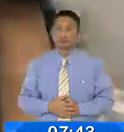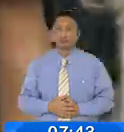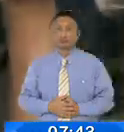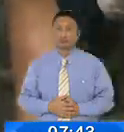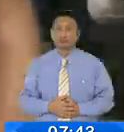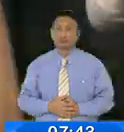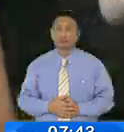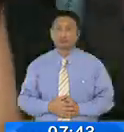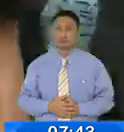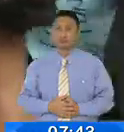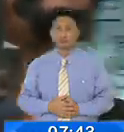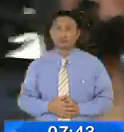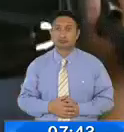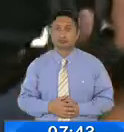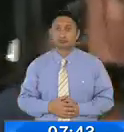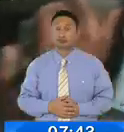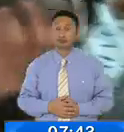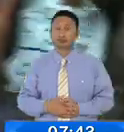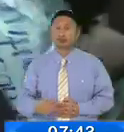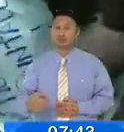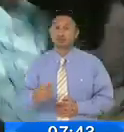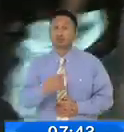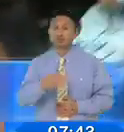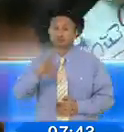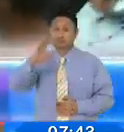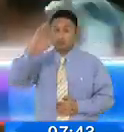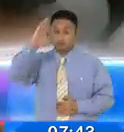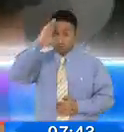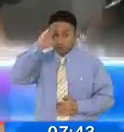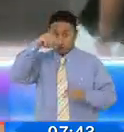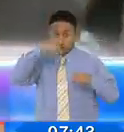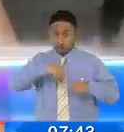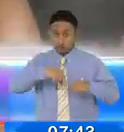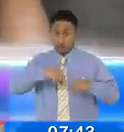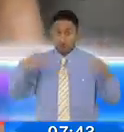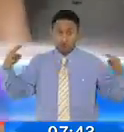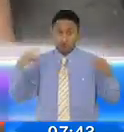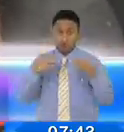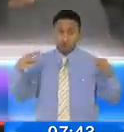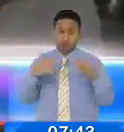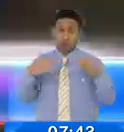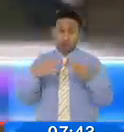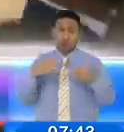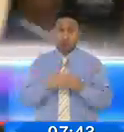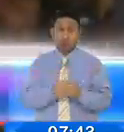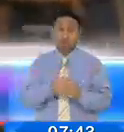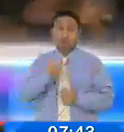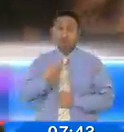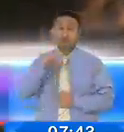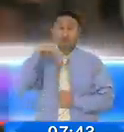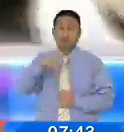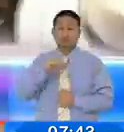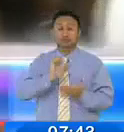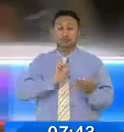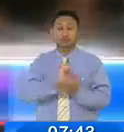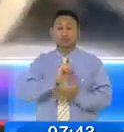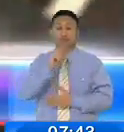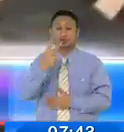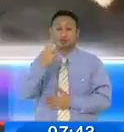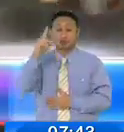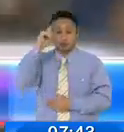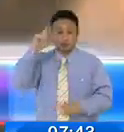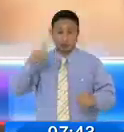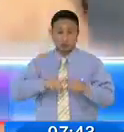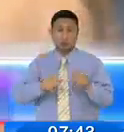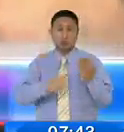Así terminó en enfrentamientos entre uniformados y manifestantes. La marcha convocada por la AME en rechazo a dos acuerdos ministeriales